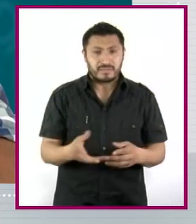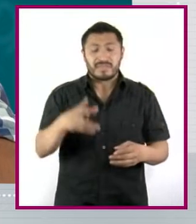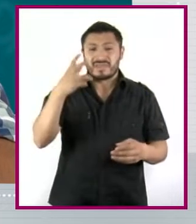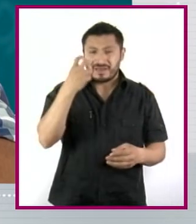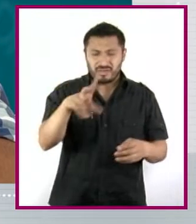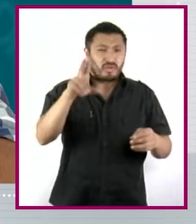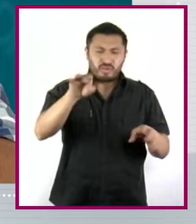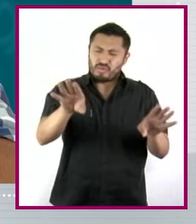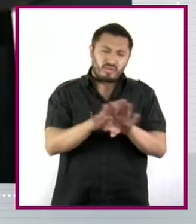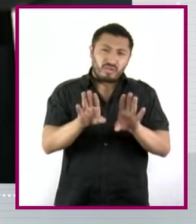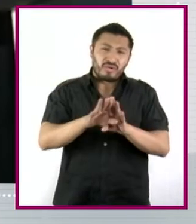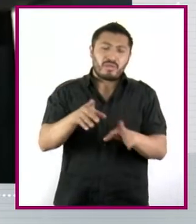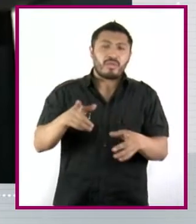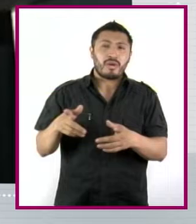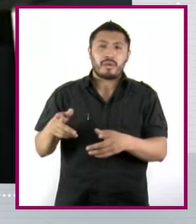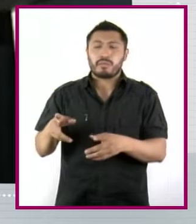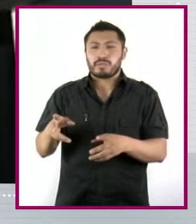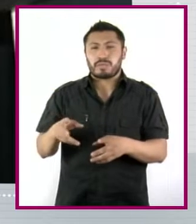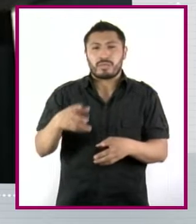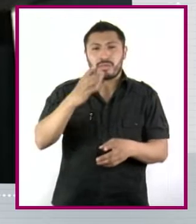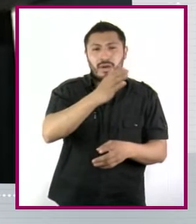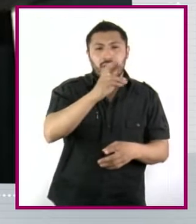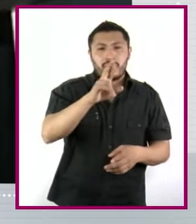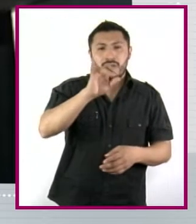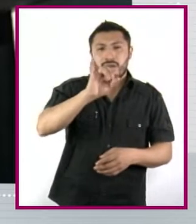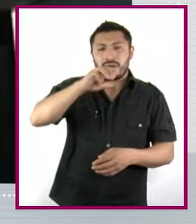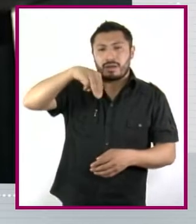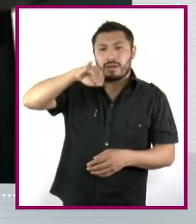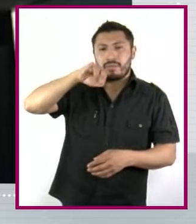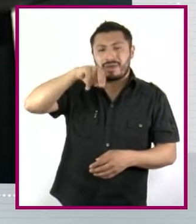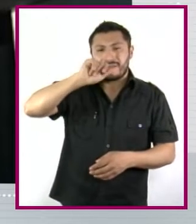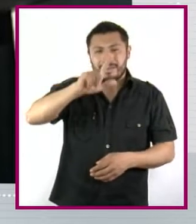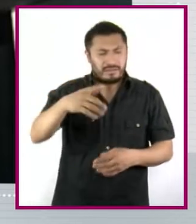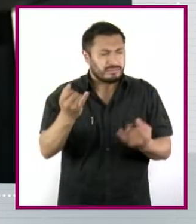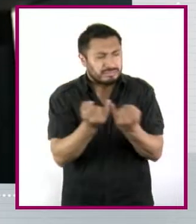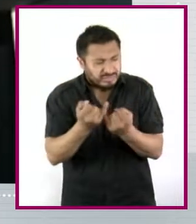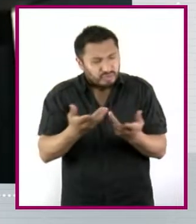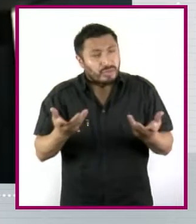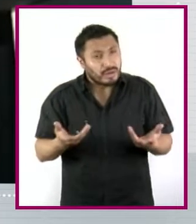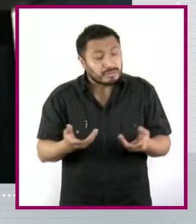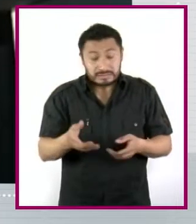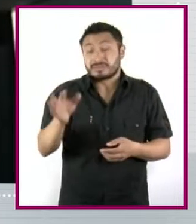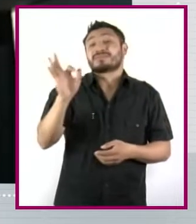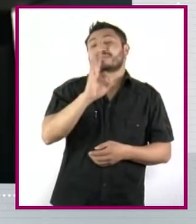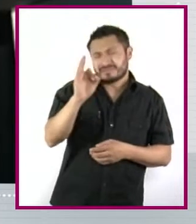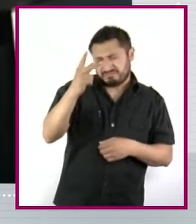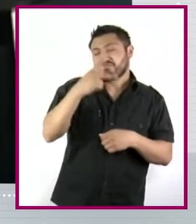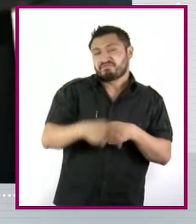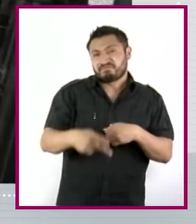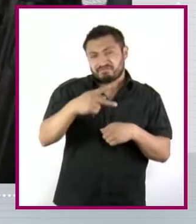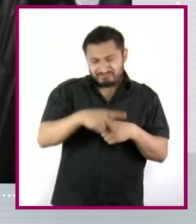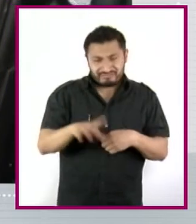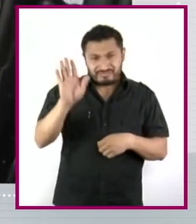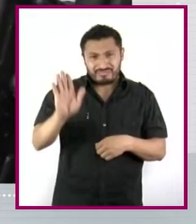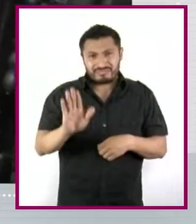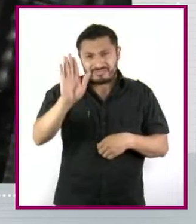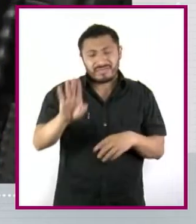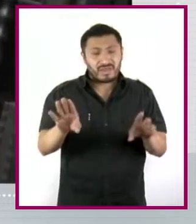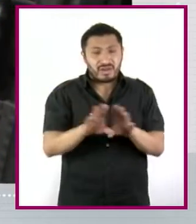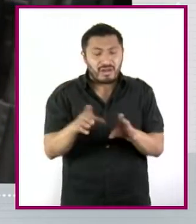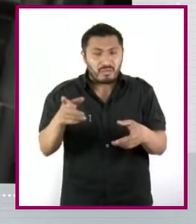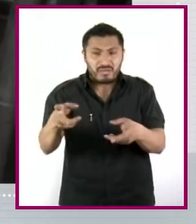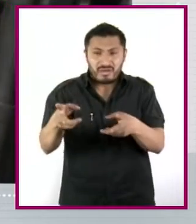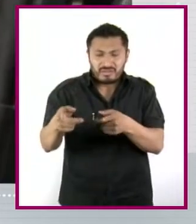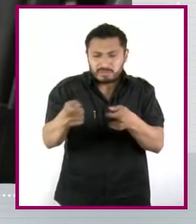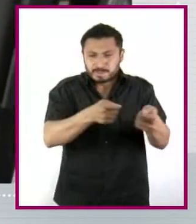criminales? Hay el riesgo también de manipulación, de infiltración.